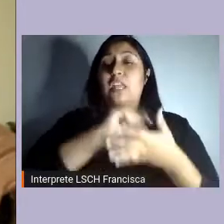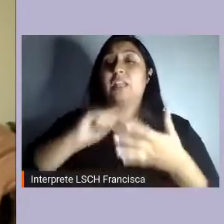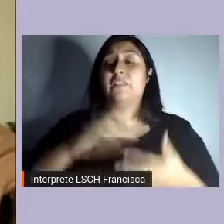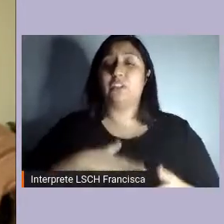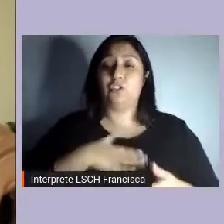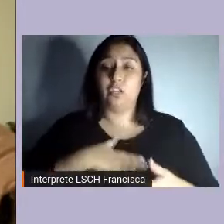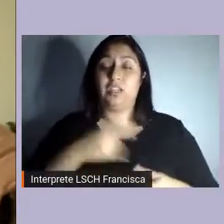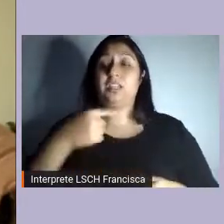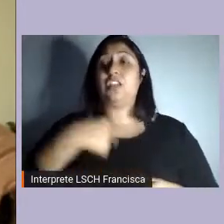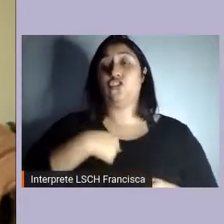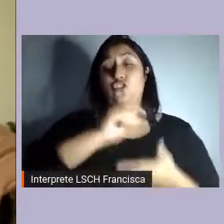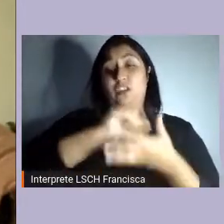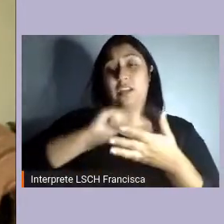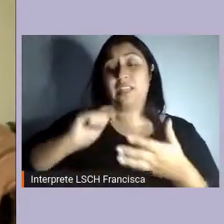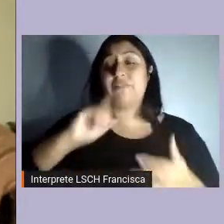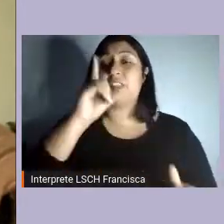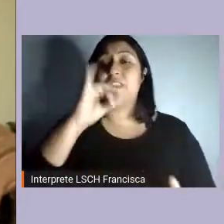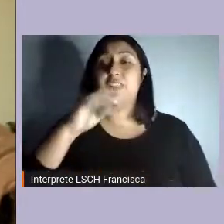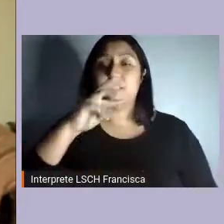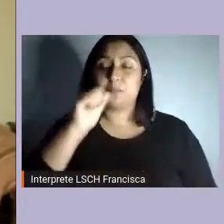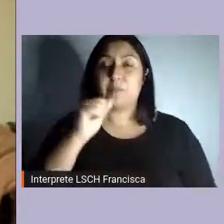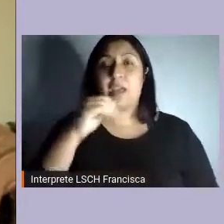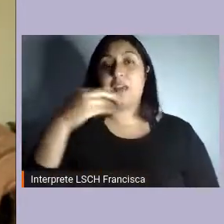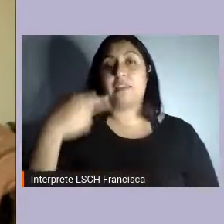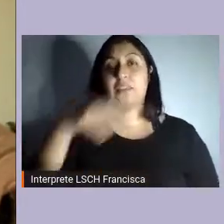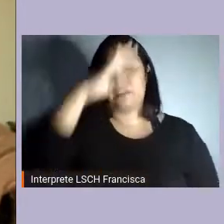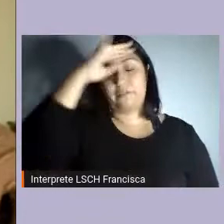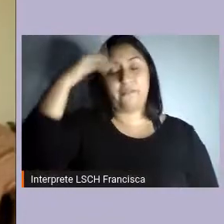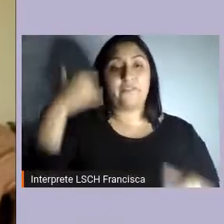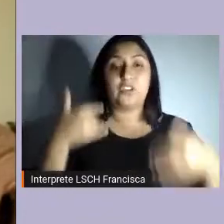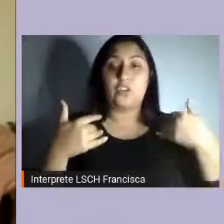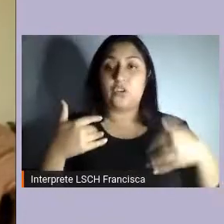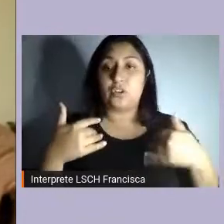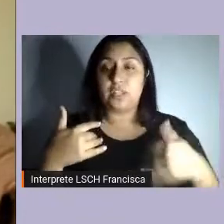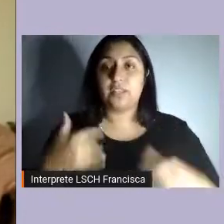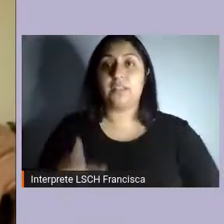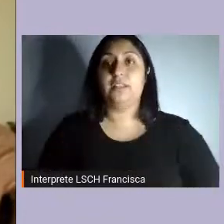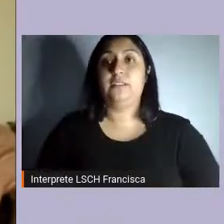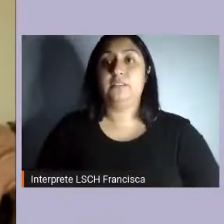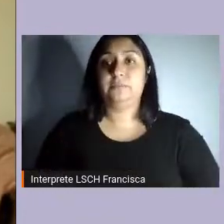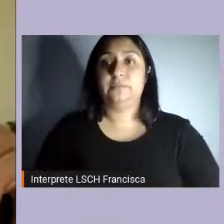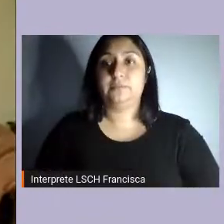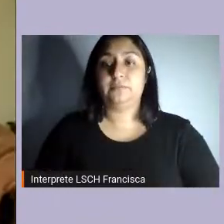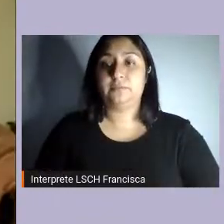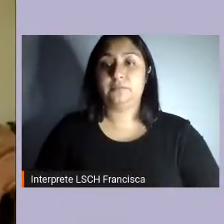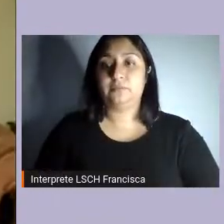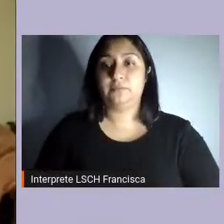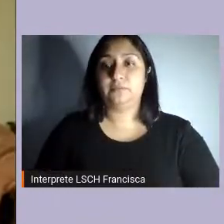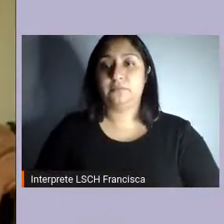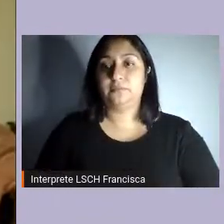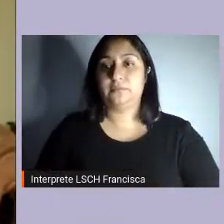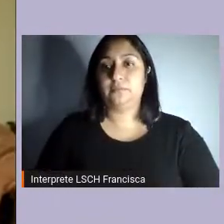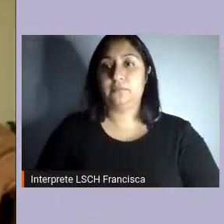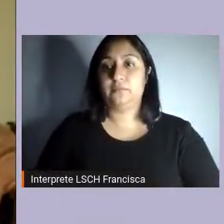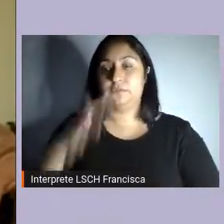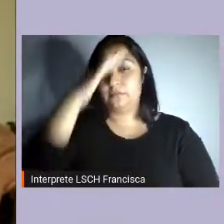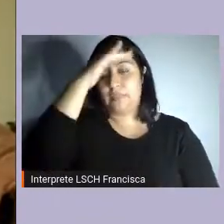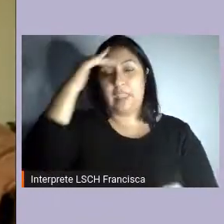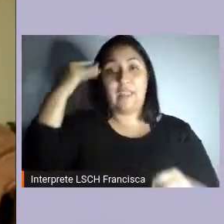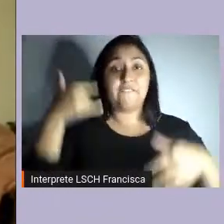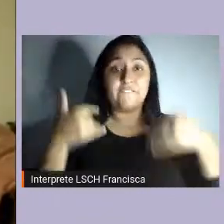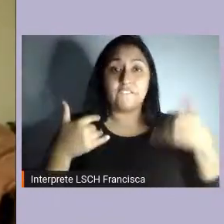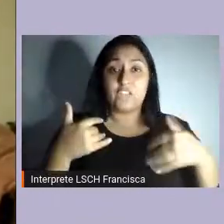¿De qué sirve? Bueno, Violeta, miren lo interesante que ella descubre el año